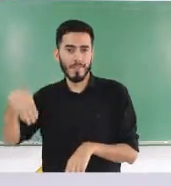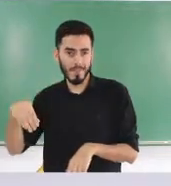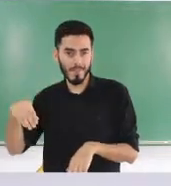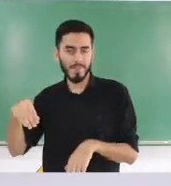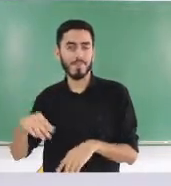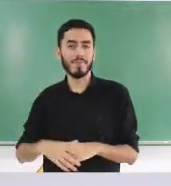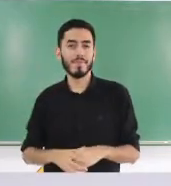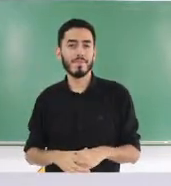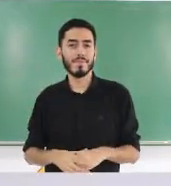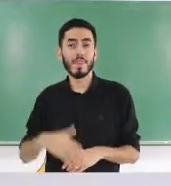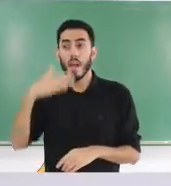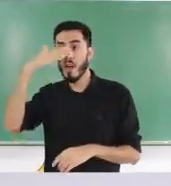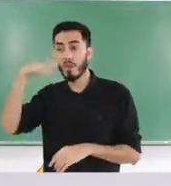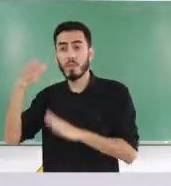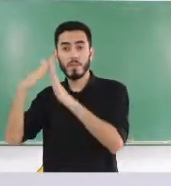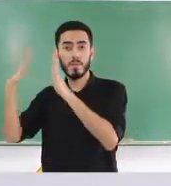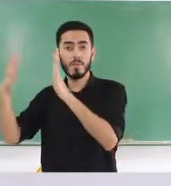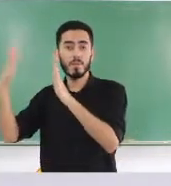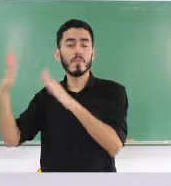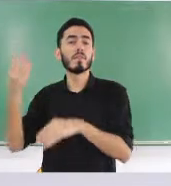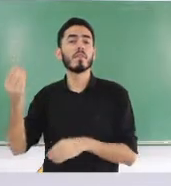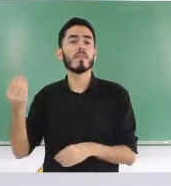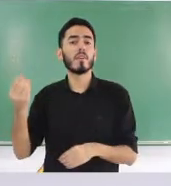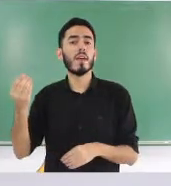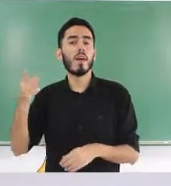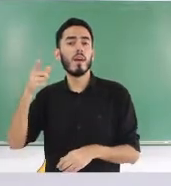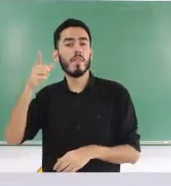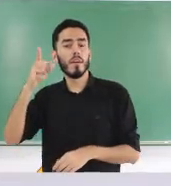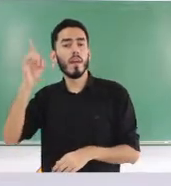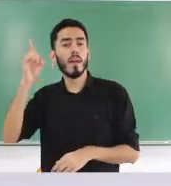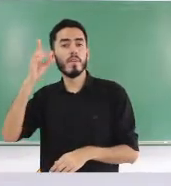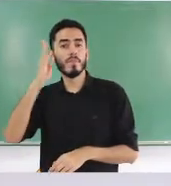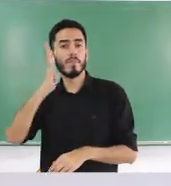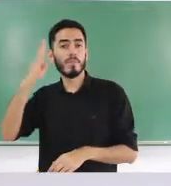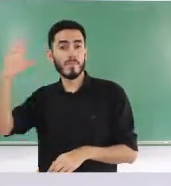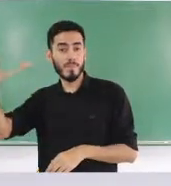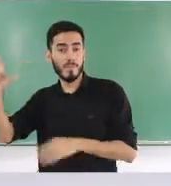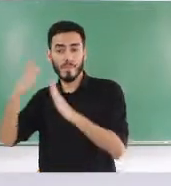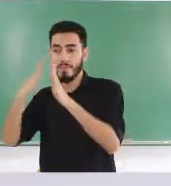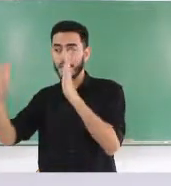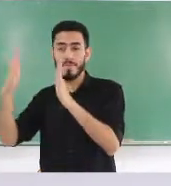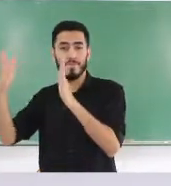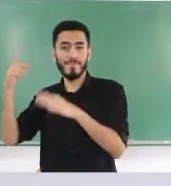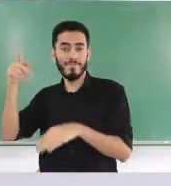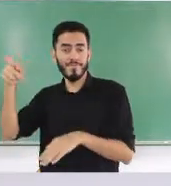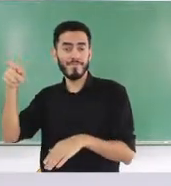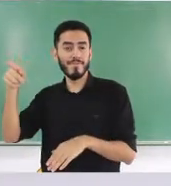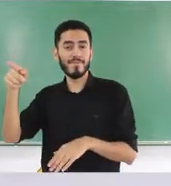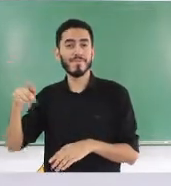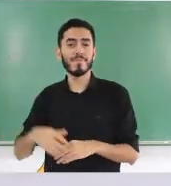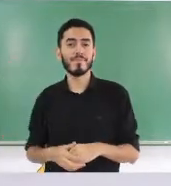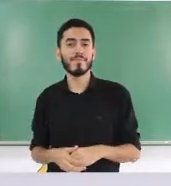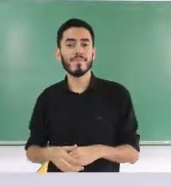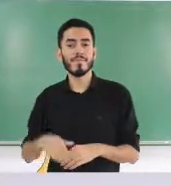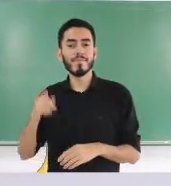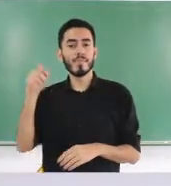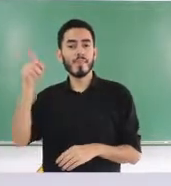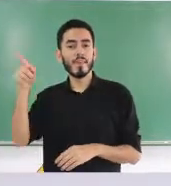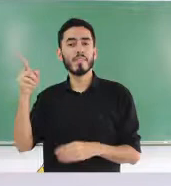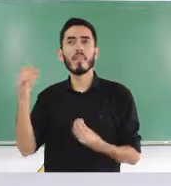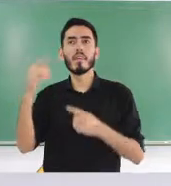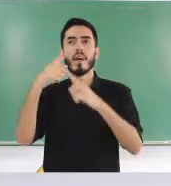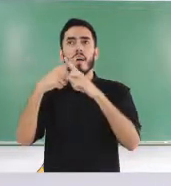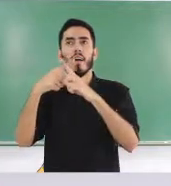Y, por último, el segmento BC, que es